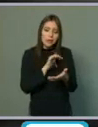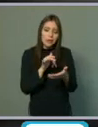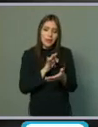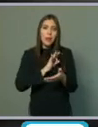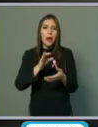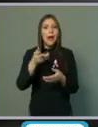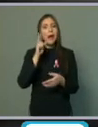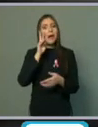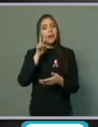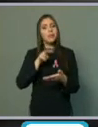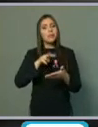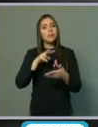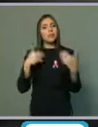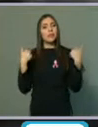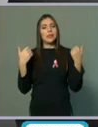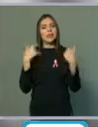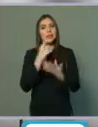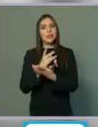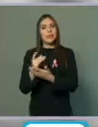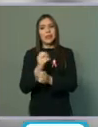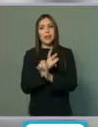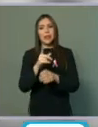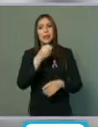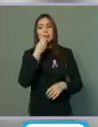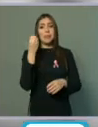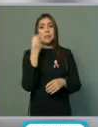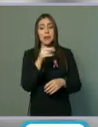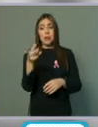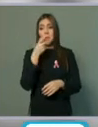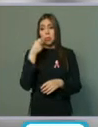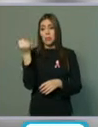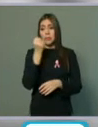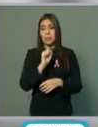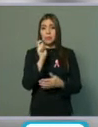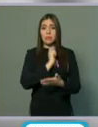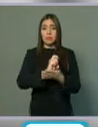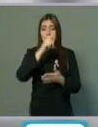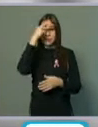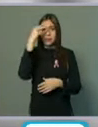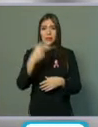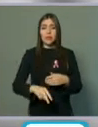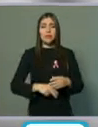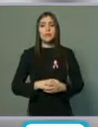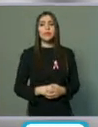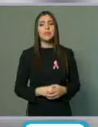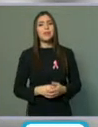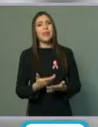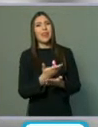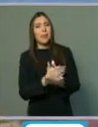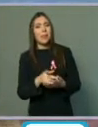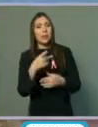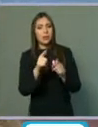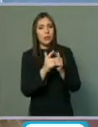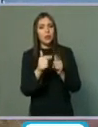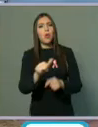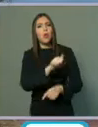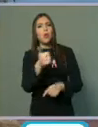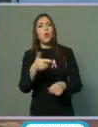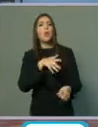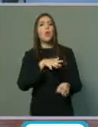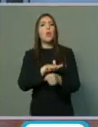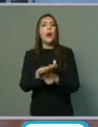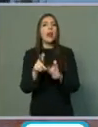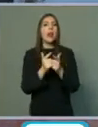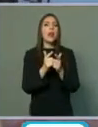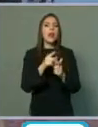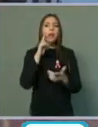de verdad es una figura muy importante en el desarrollo de las letras mexicanas. Y aparte de Palabras en Reposo, ¿qué otras publicaciones podemos consultar de él para más o